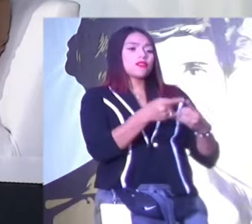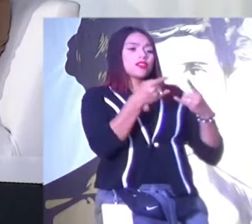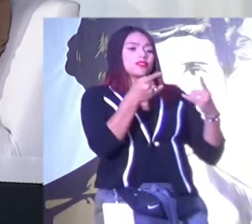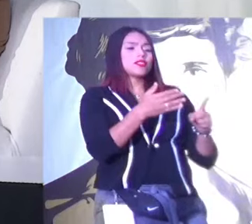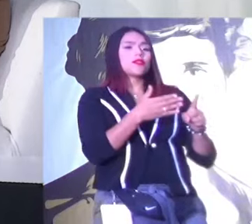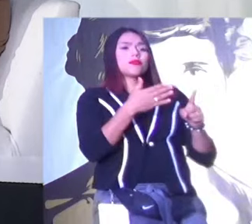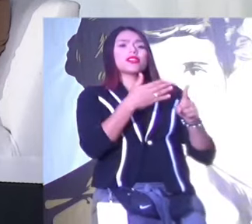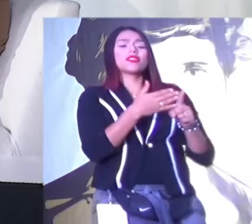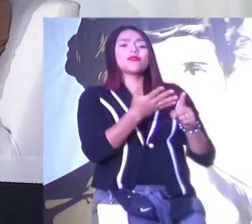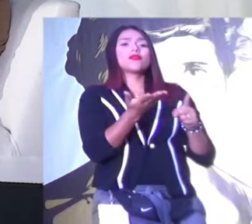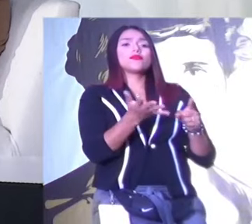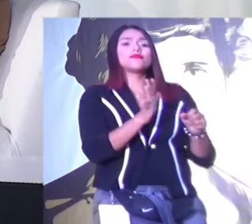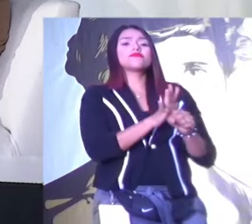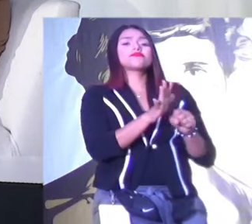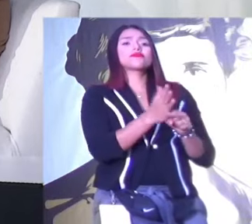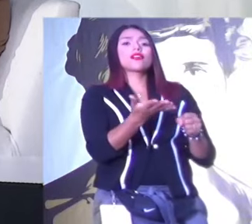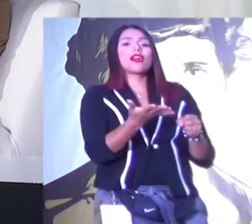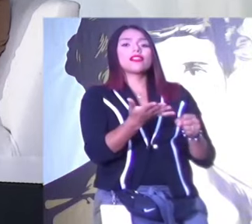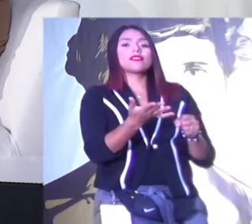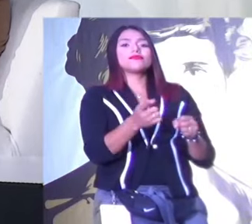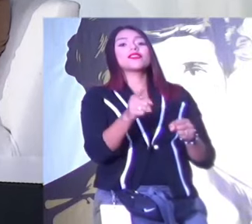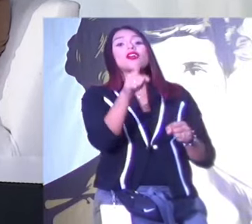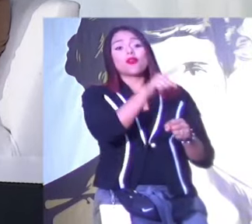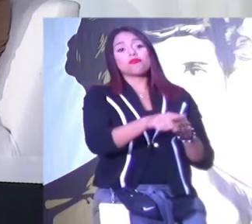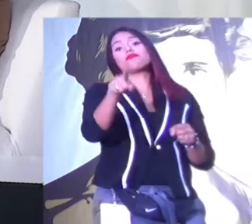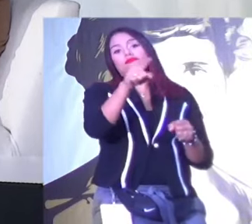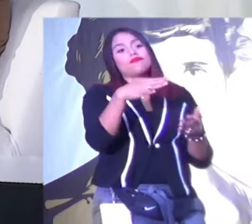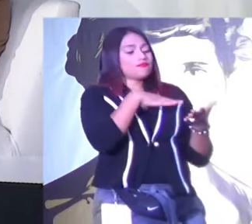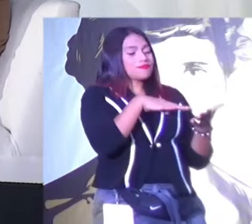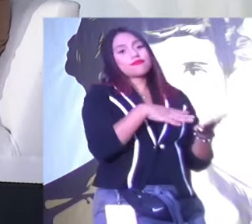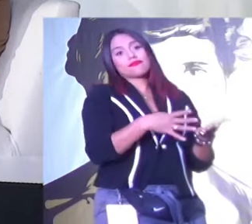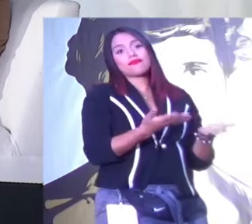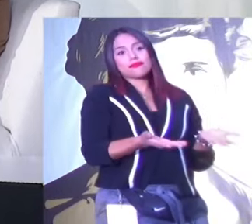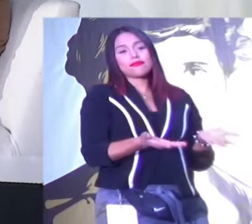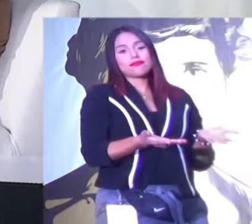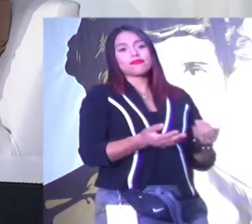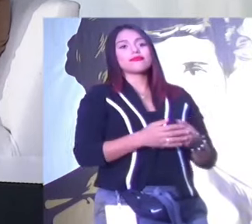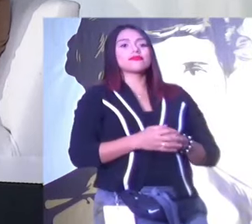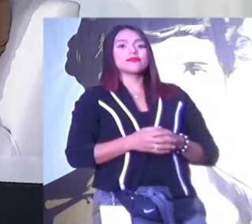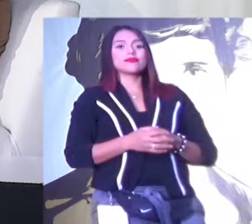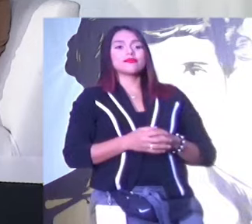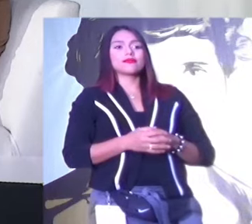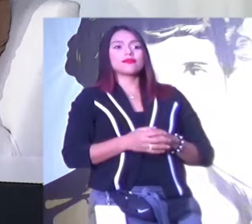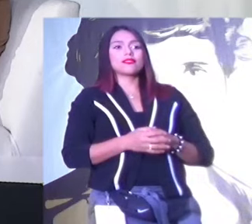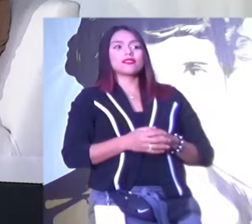si no llegan a quien están dirigidos, ¿no?